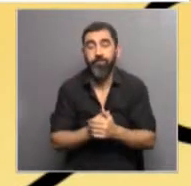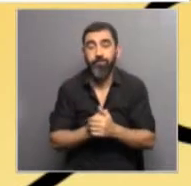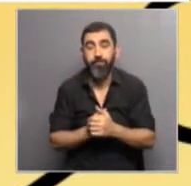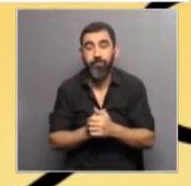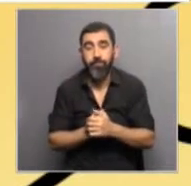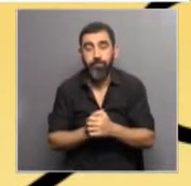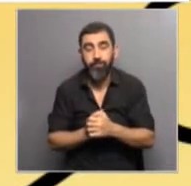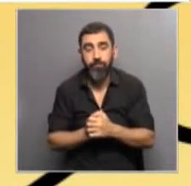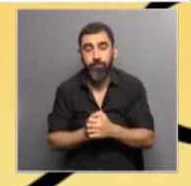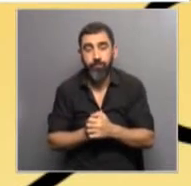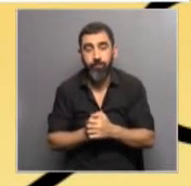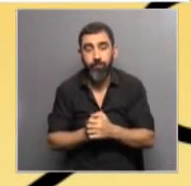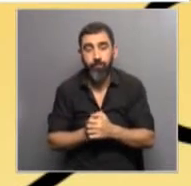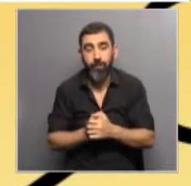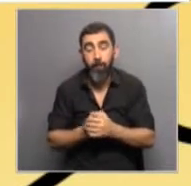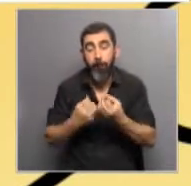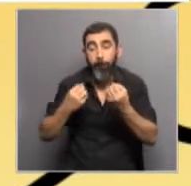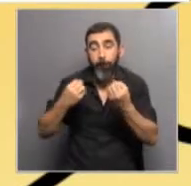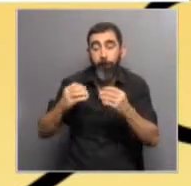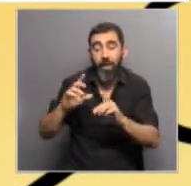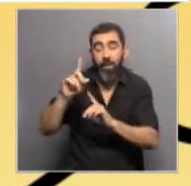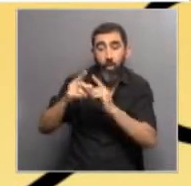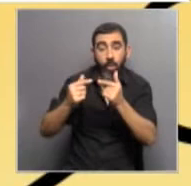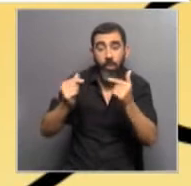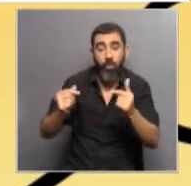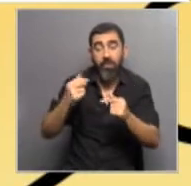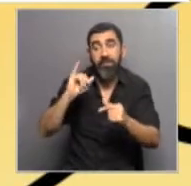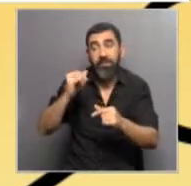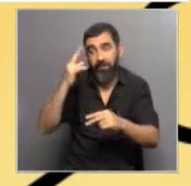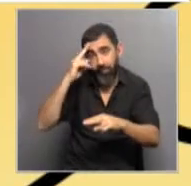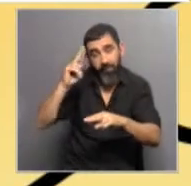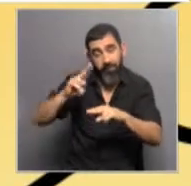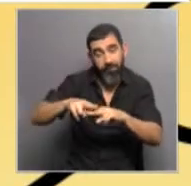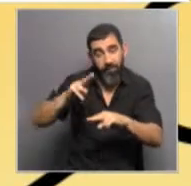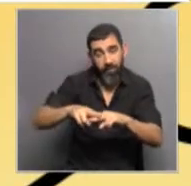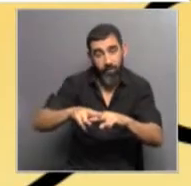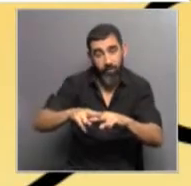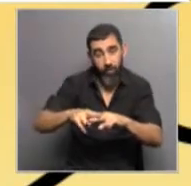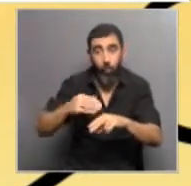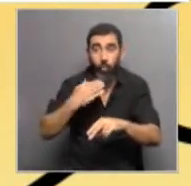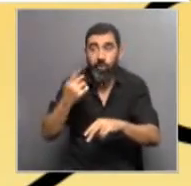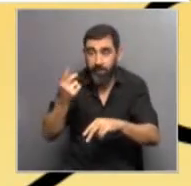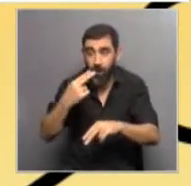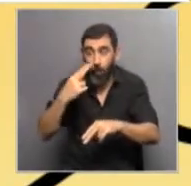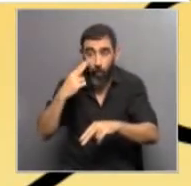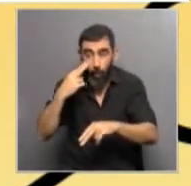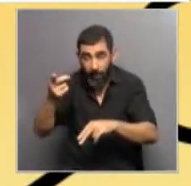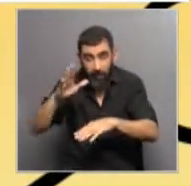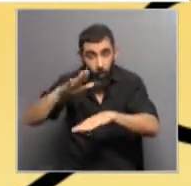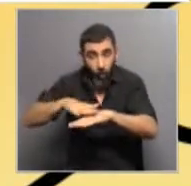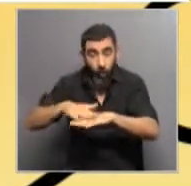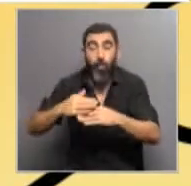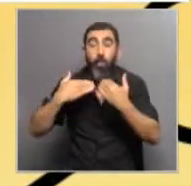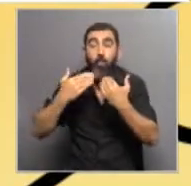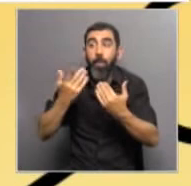hecho de que perdemos diversidad microbiana cuando nos enfermamos. No sabemos todavía si eso es la causa o la consecuencia, pero hoy, ¿en